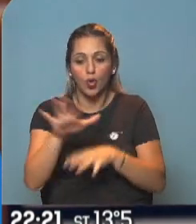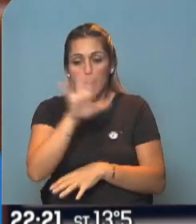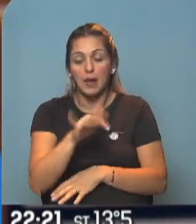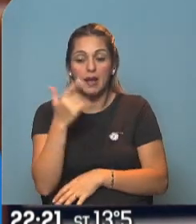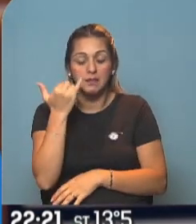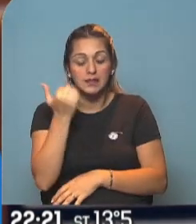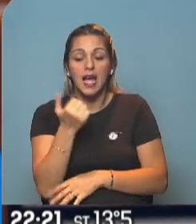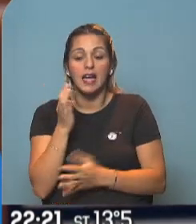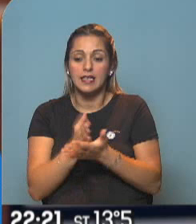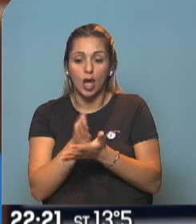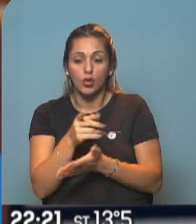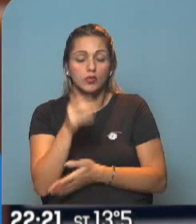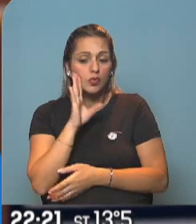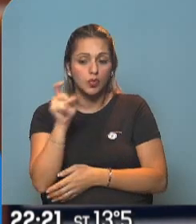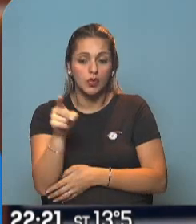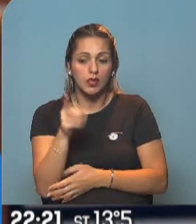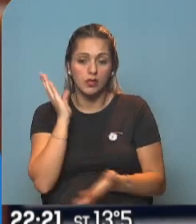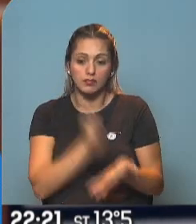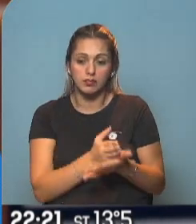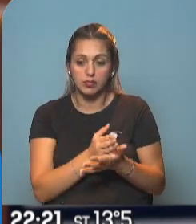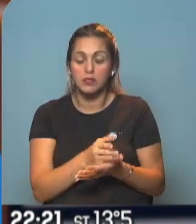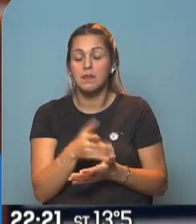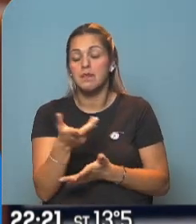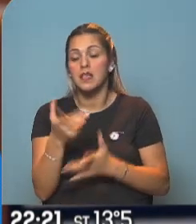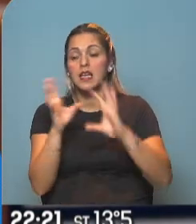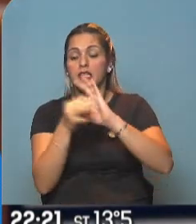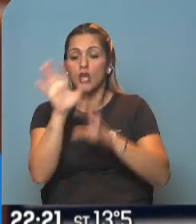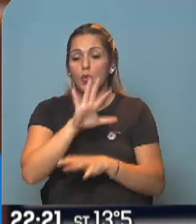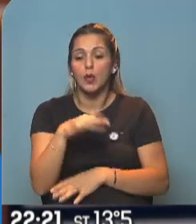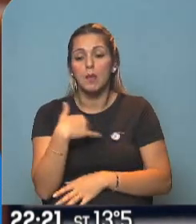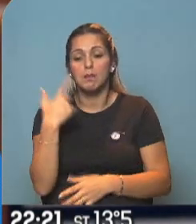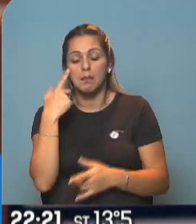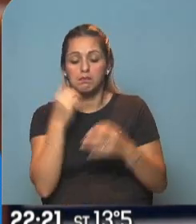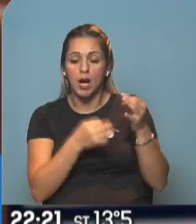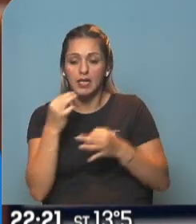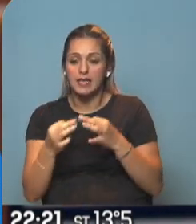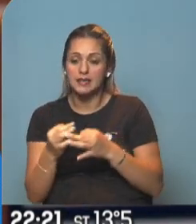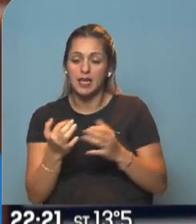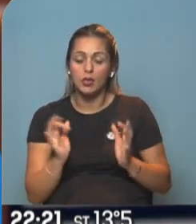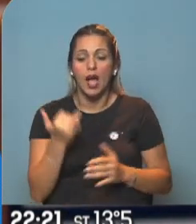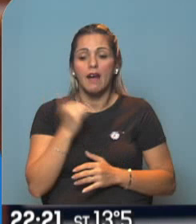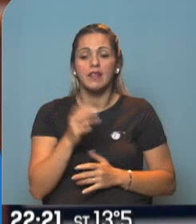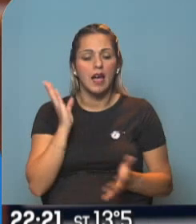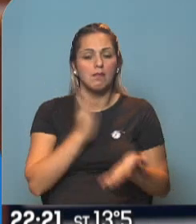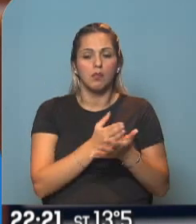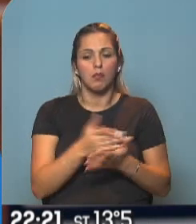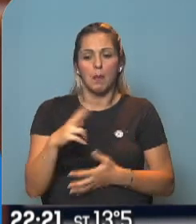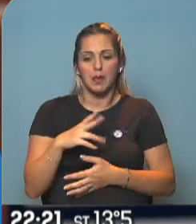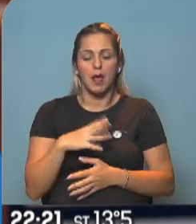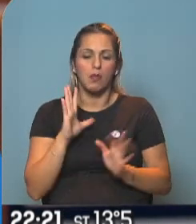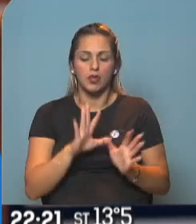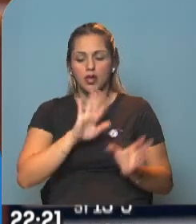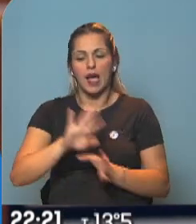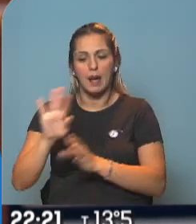por el lado financiero y Europa todavía está ahí viendo, ¿no? Un poco qué hace. Había algunas sanciones personales, pero eso no afecta mucho. Me parece que va